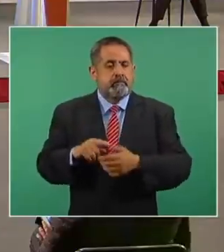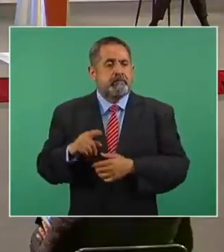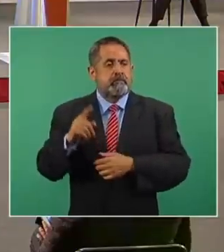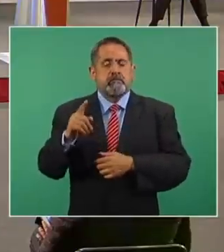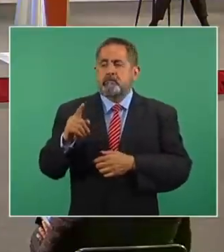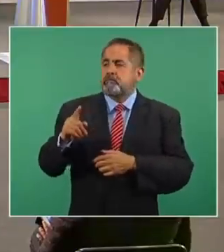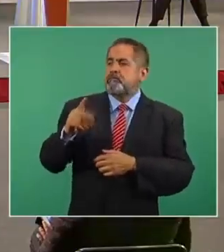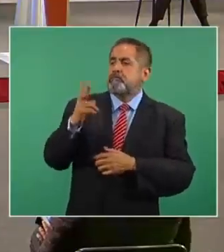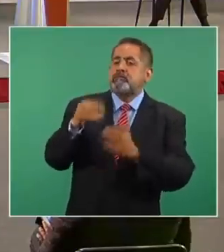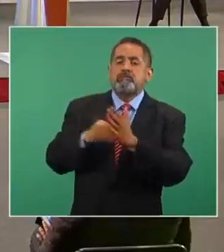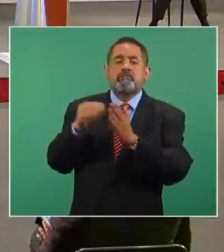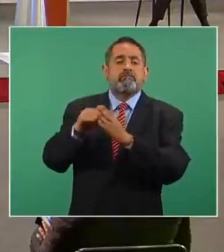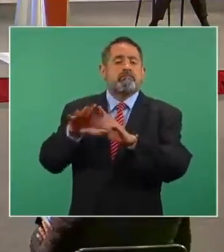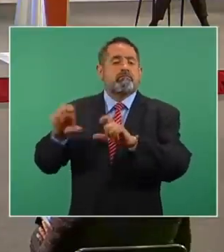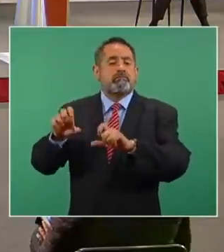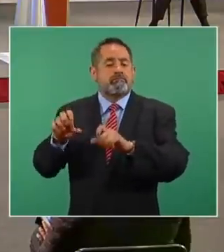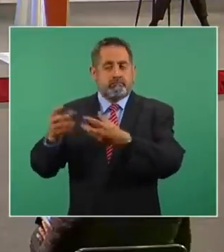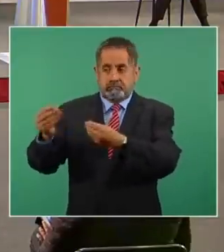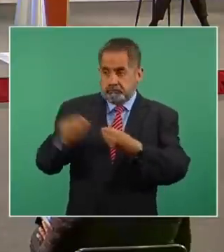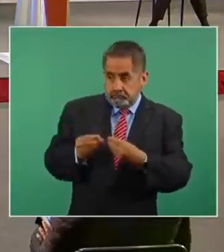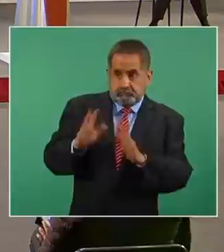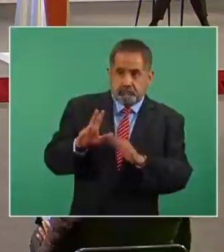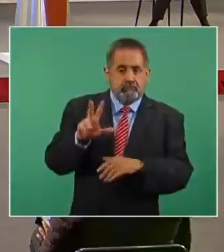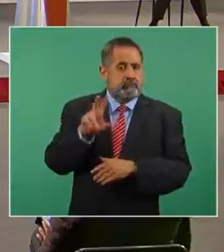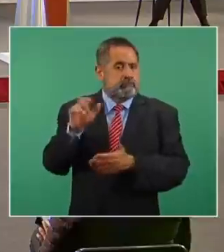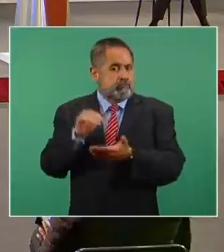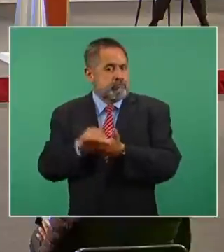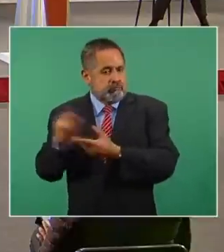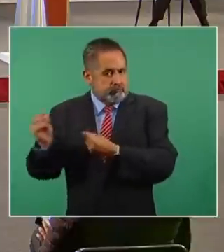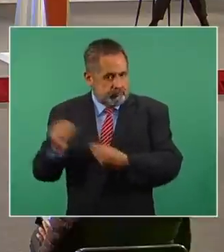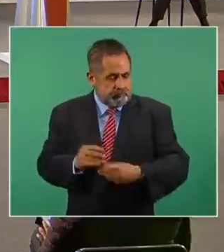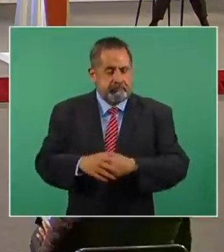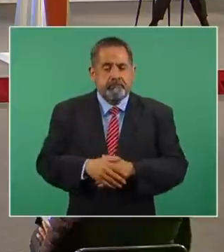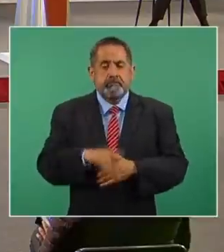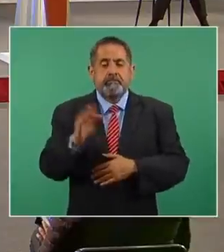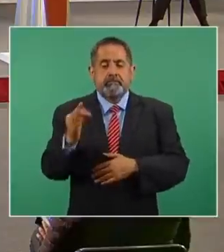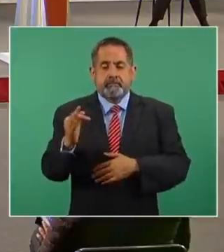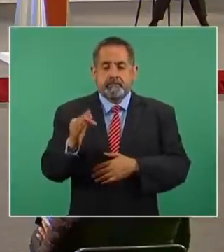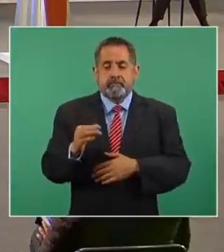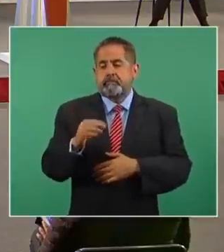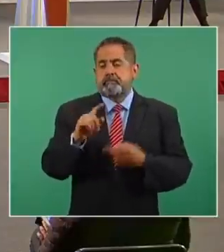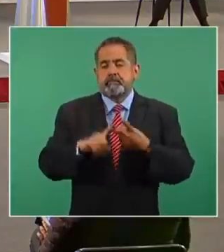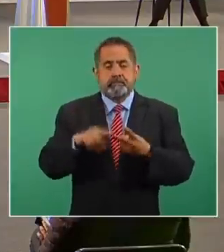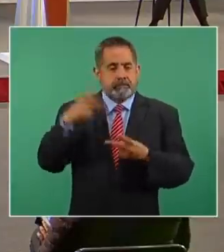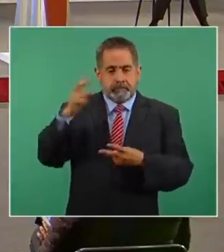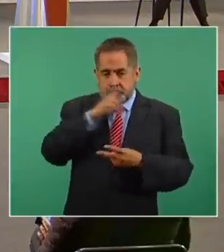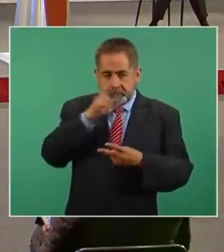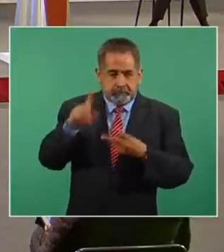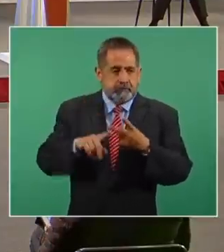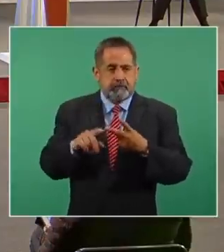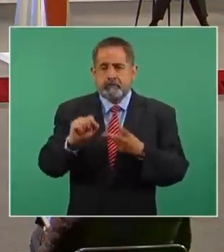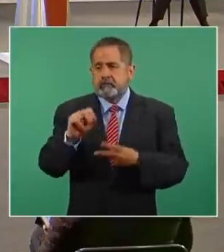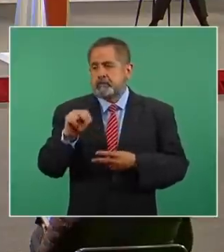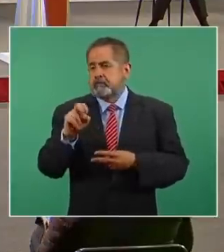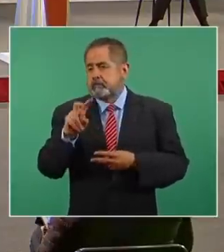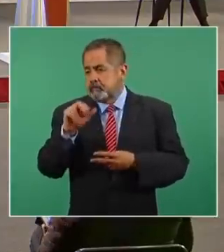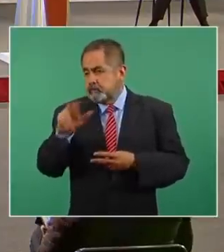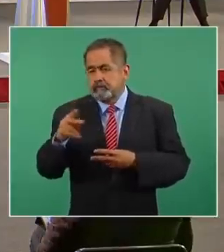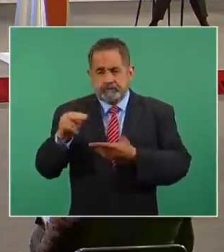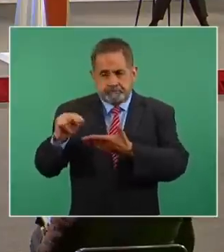millones de dosis, ya recibimos 870 mil. En febrero firmamos acuerdos con Sinovac y Sputnik. En marzo